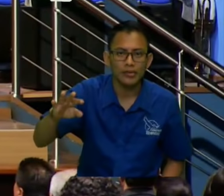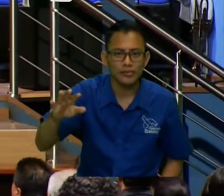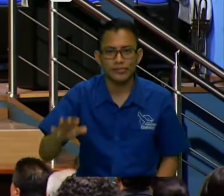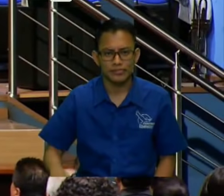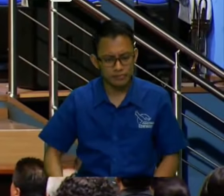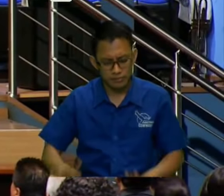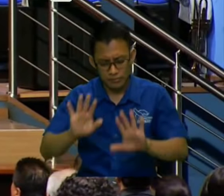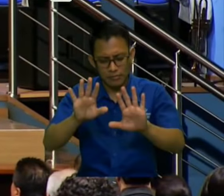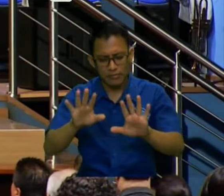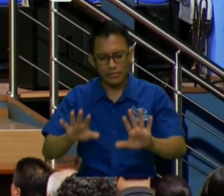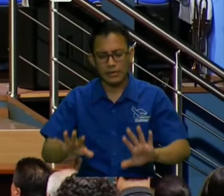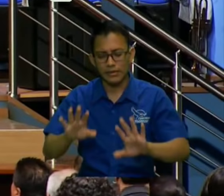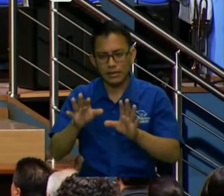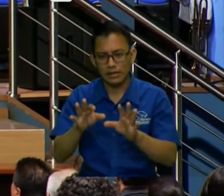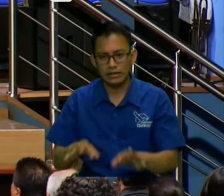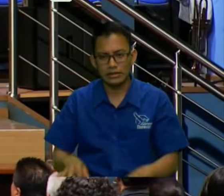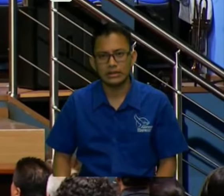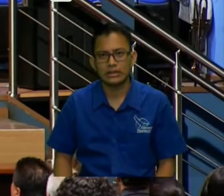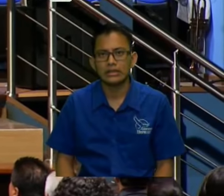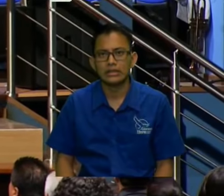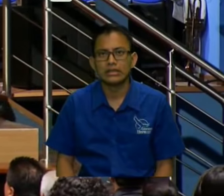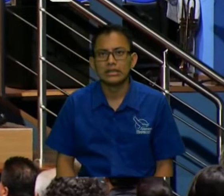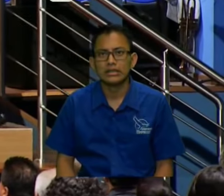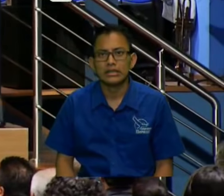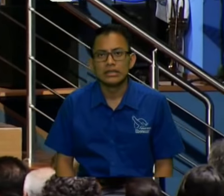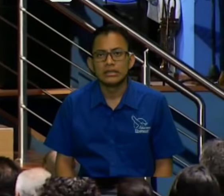A ver si me doy a entender ahorita con lo que voy a decir, con eso voy a finalizar.